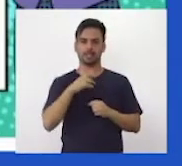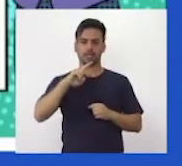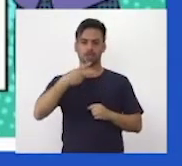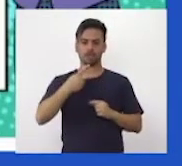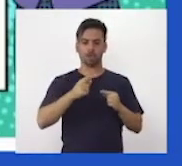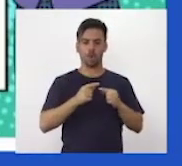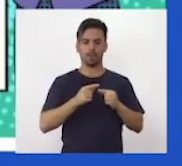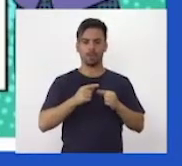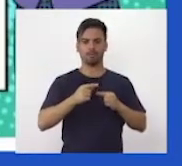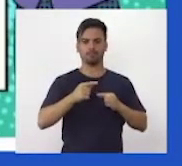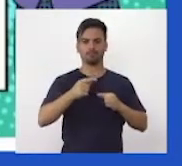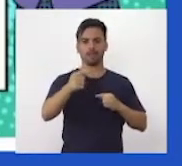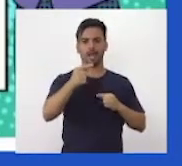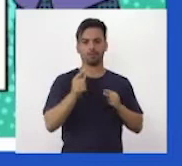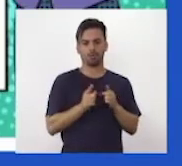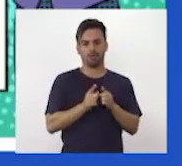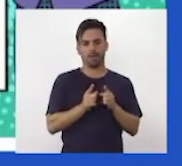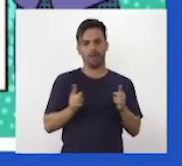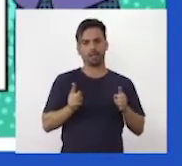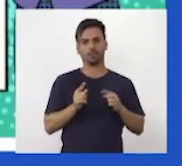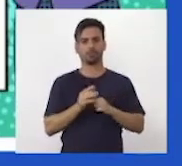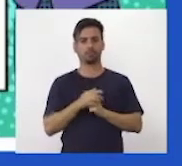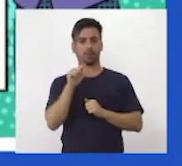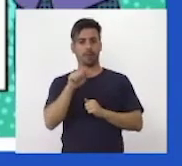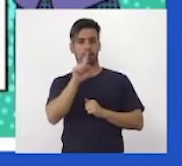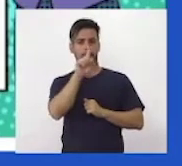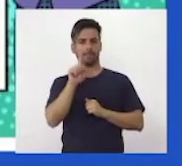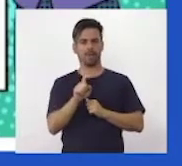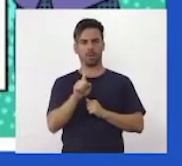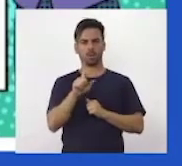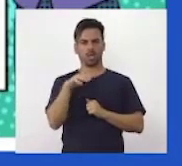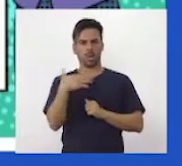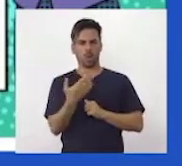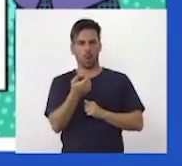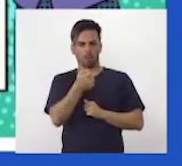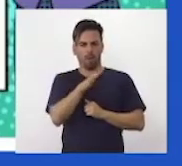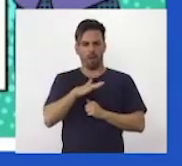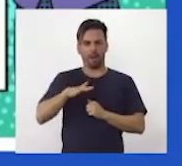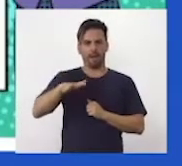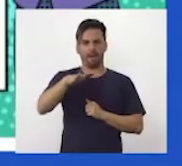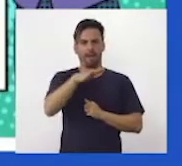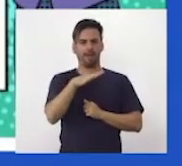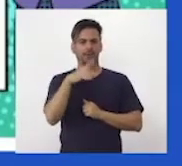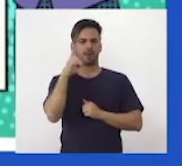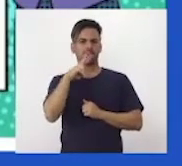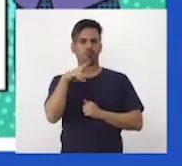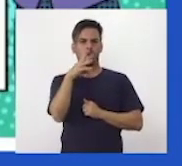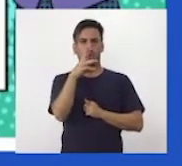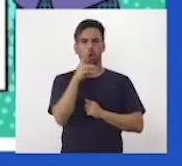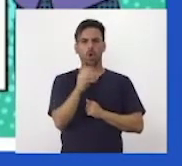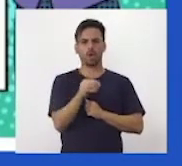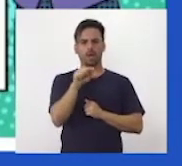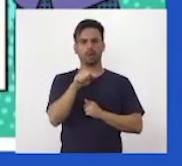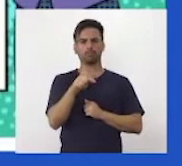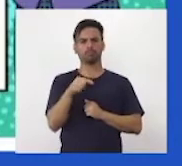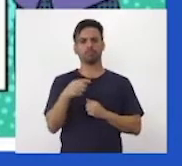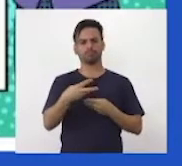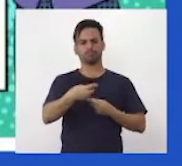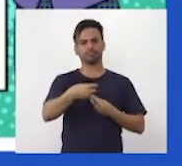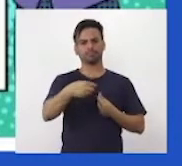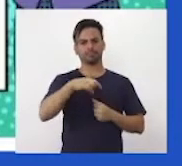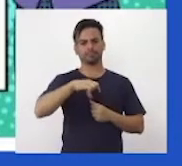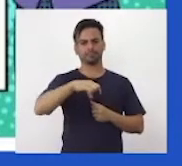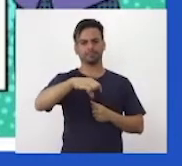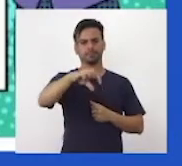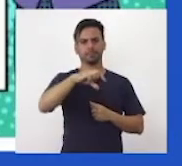el doble de largo que de ancho. Y nos preguntan, ¿cómo expresarías el área de este terreno utilizando